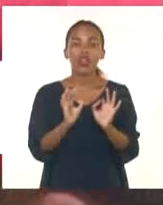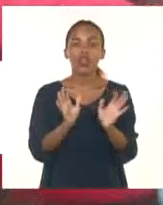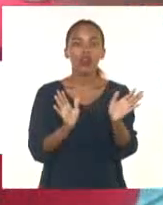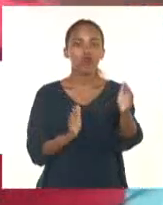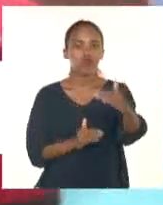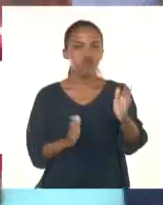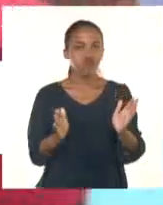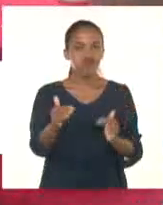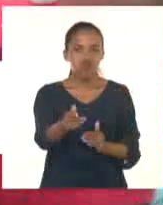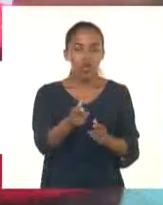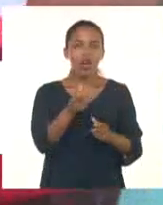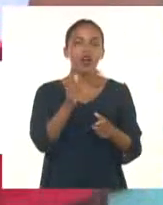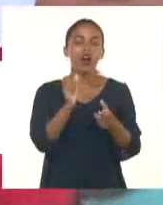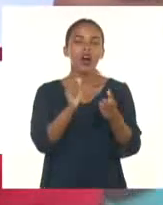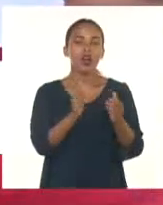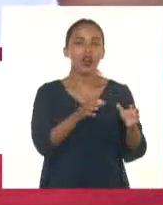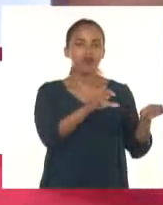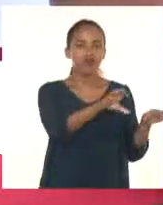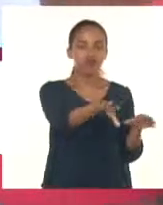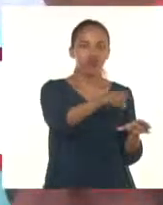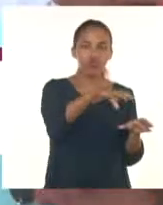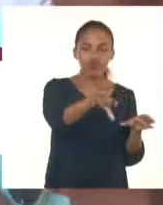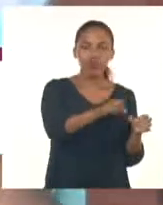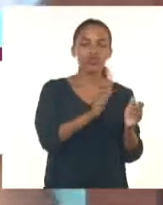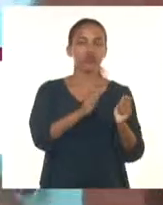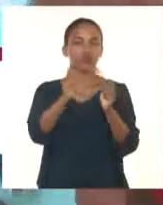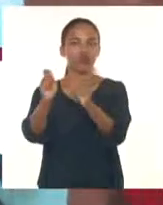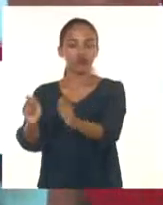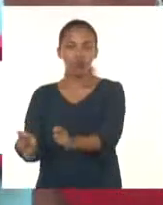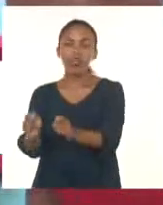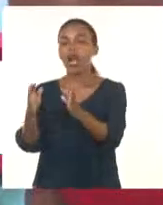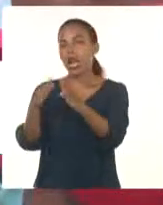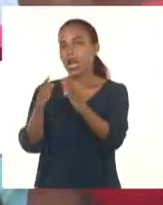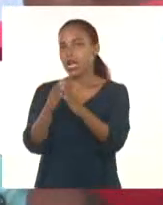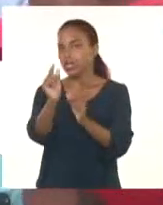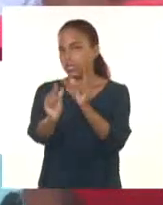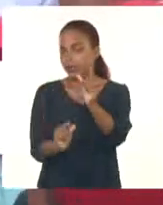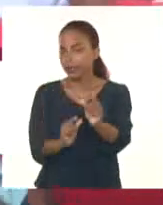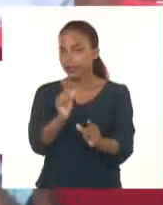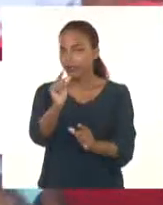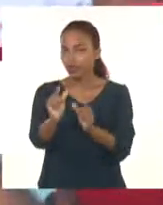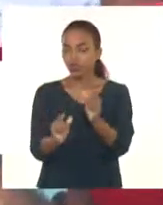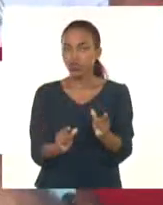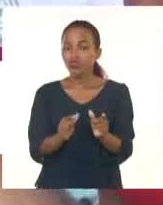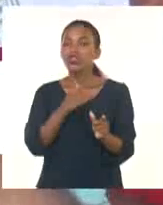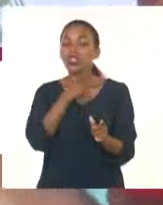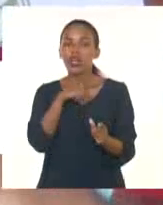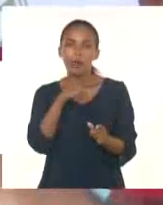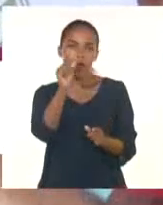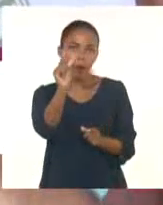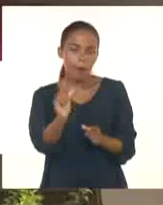mensajería. Como esto es una población bastante envejecida, el mensajero viene y trae de la...